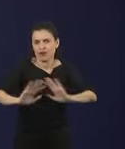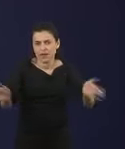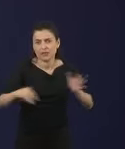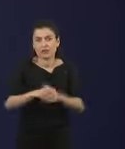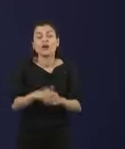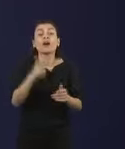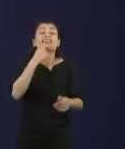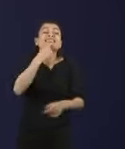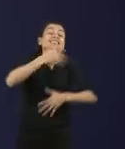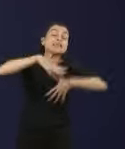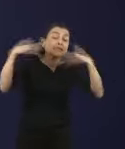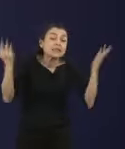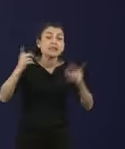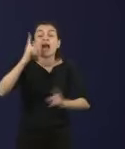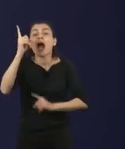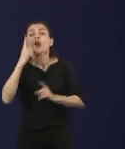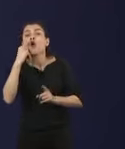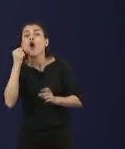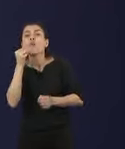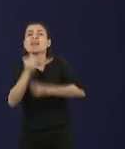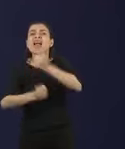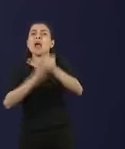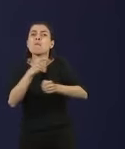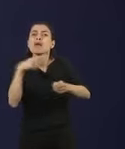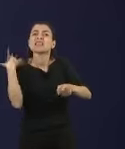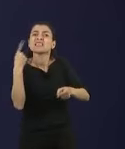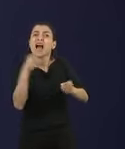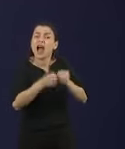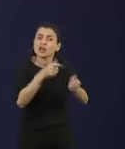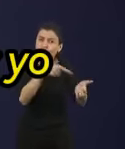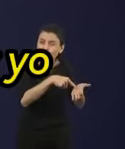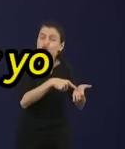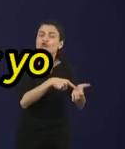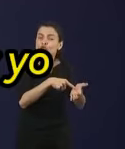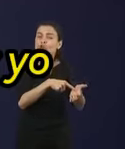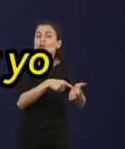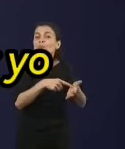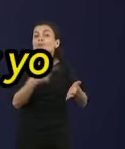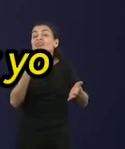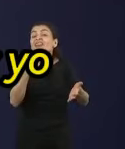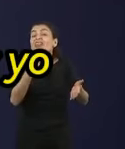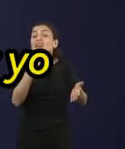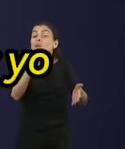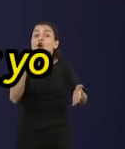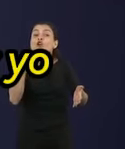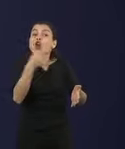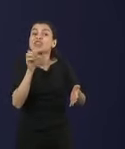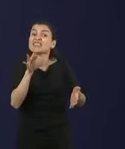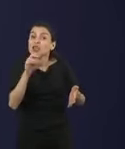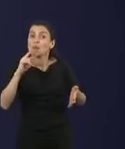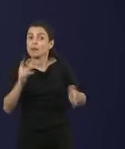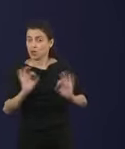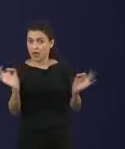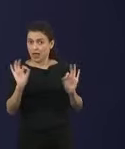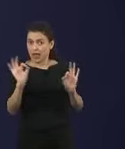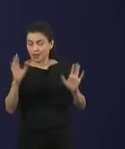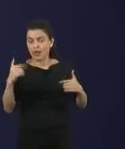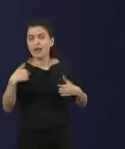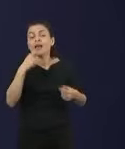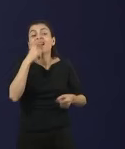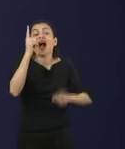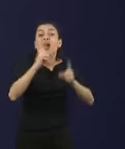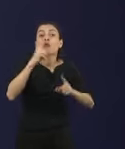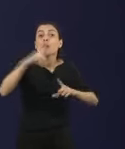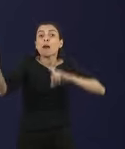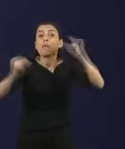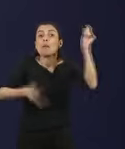empresarios eh que puedo entender a quién quién sugerís pero bueno como no lo dijiste no lo voy a decir yo tampoco que se hayan ido del